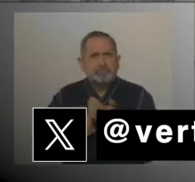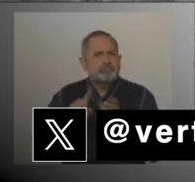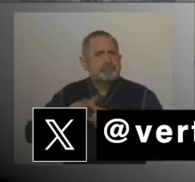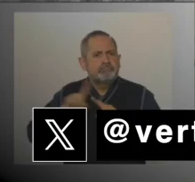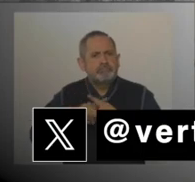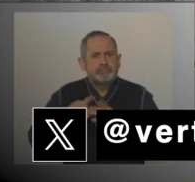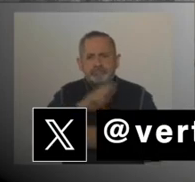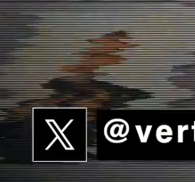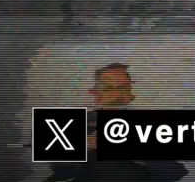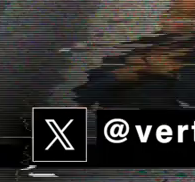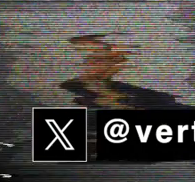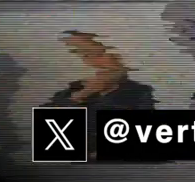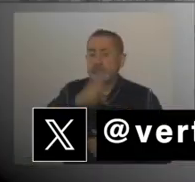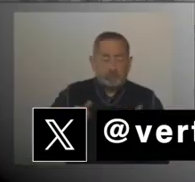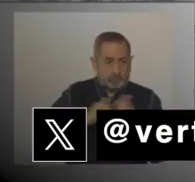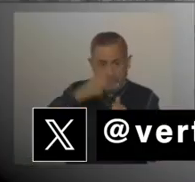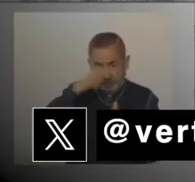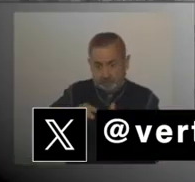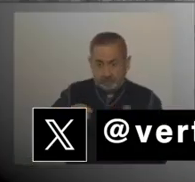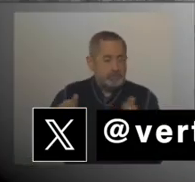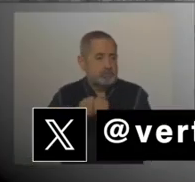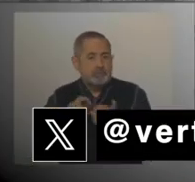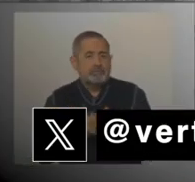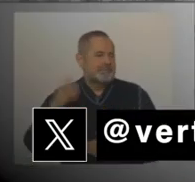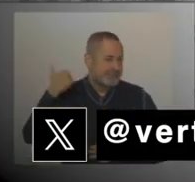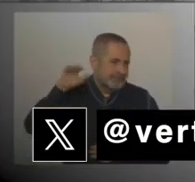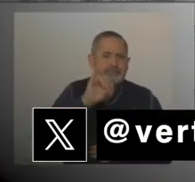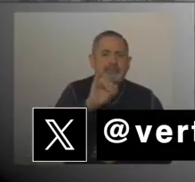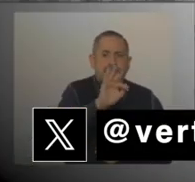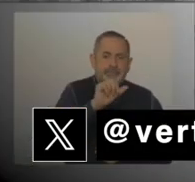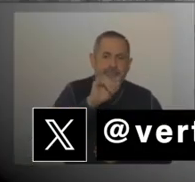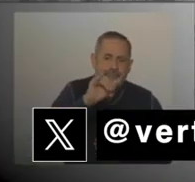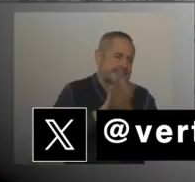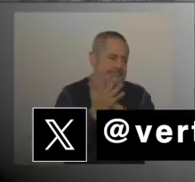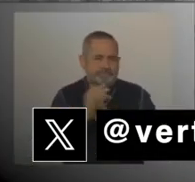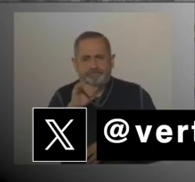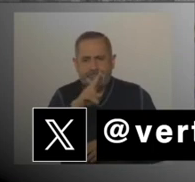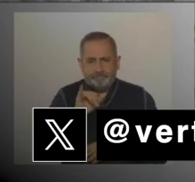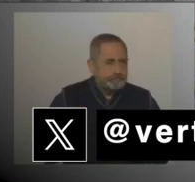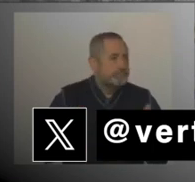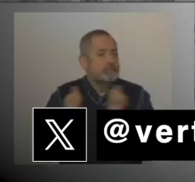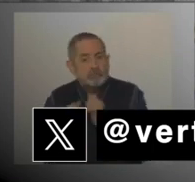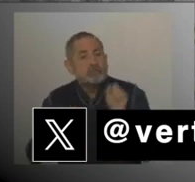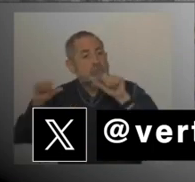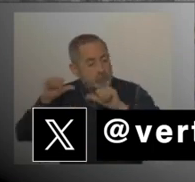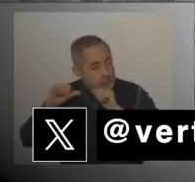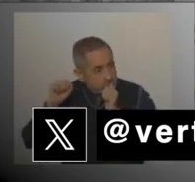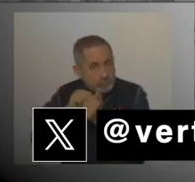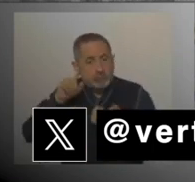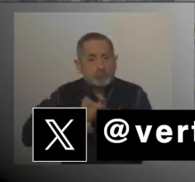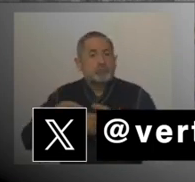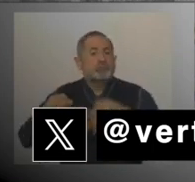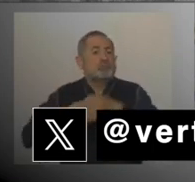con la apertura de la información pública. Jesús Peña, oficial a cargo de la oficina en México del Alto Comisionado de las Naciones Unidas para